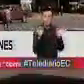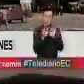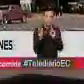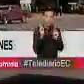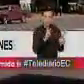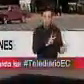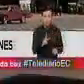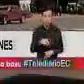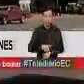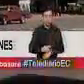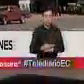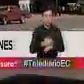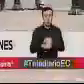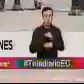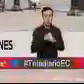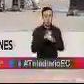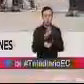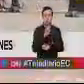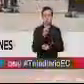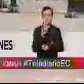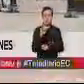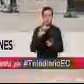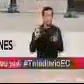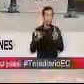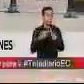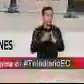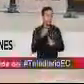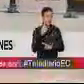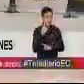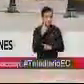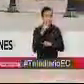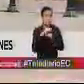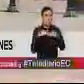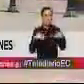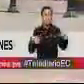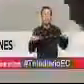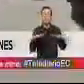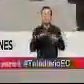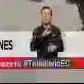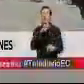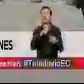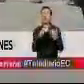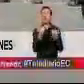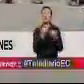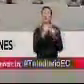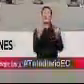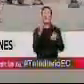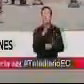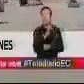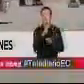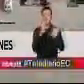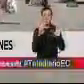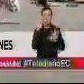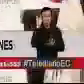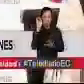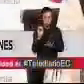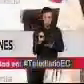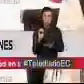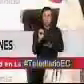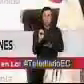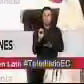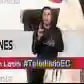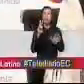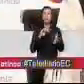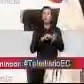para planificar la jornada de 2020. La primera es la actualización cartográfica, que a la fecha tiene un avance del